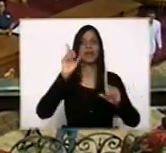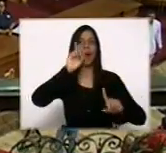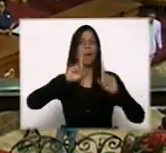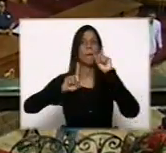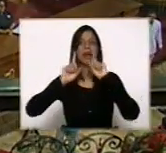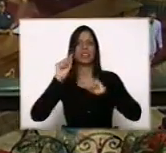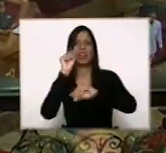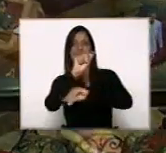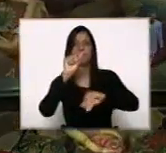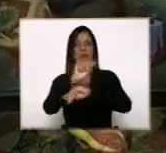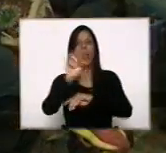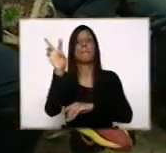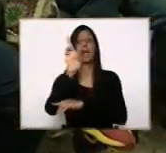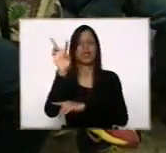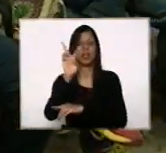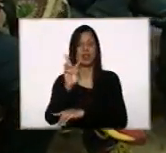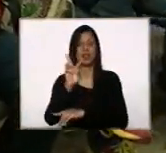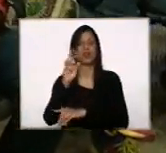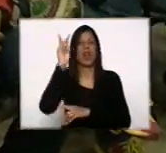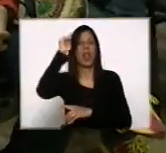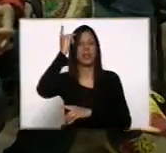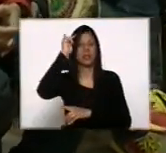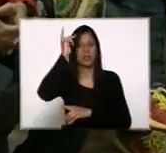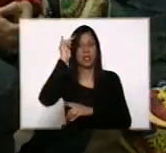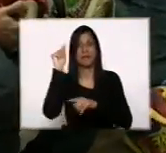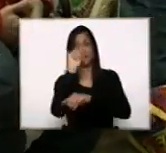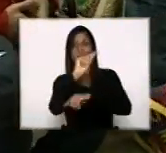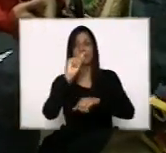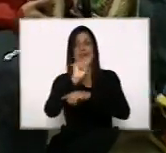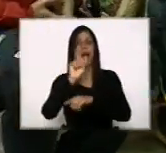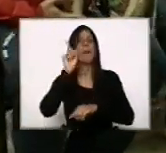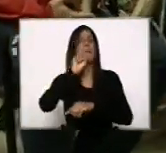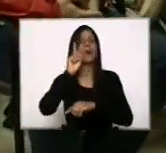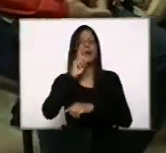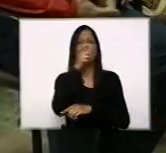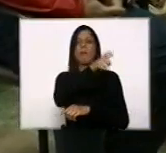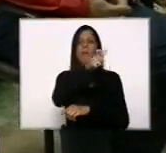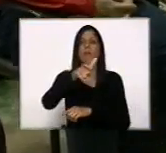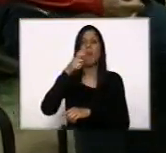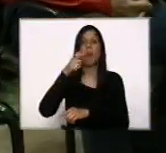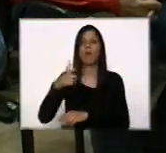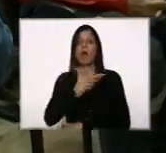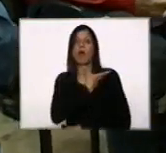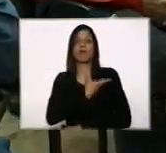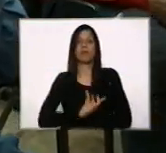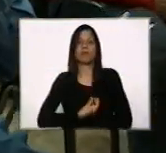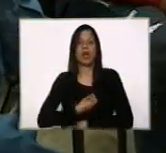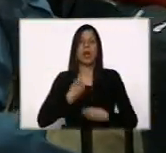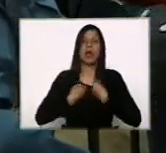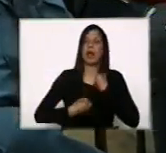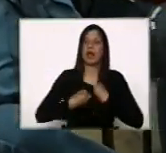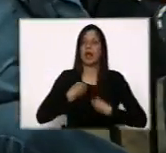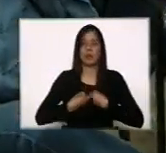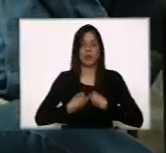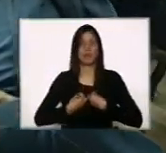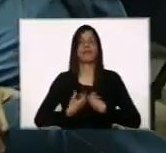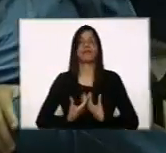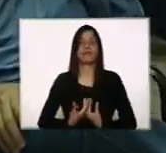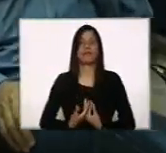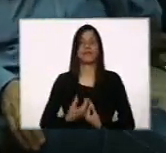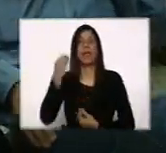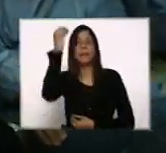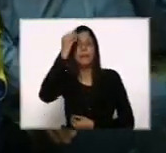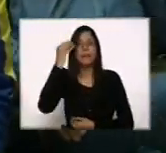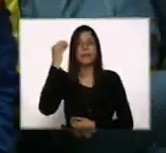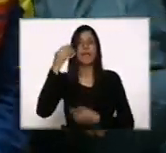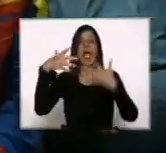la venezolanidad y guerras psicológicas para medrar la identidad nacional y generar zozobra. Considerando que